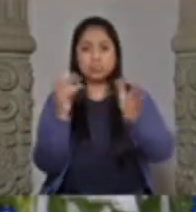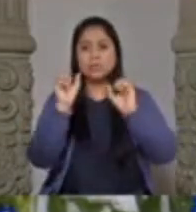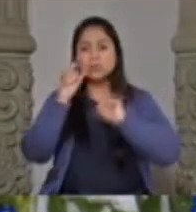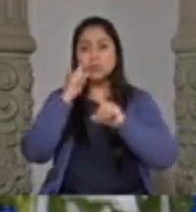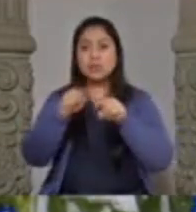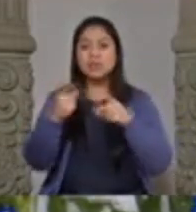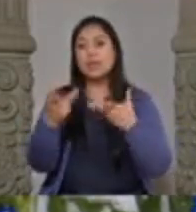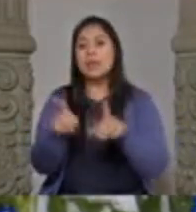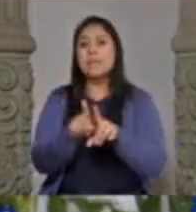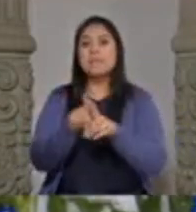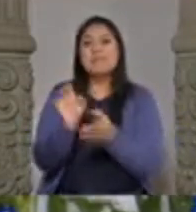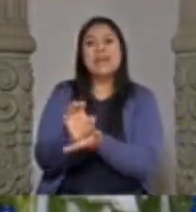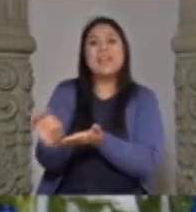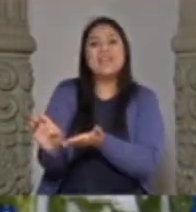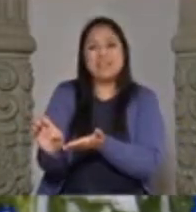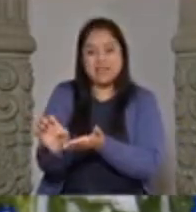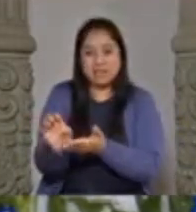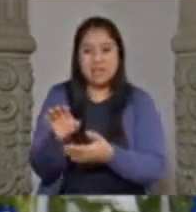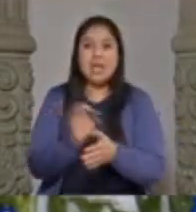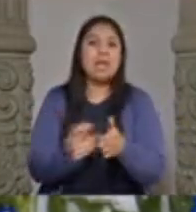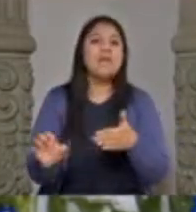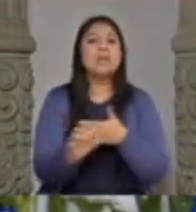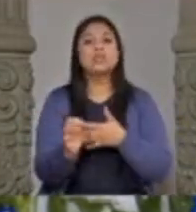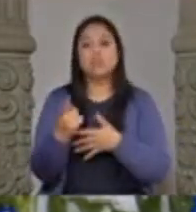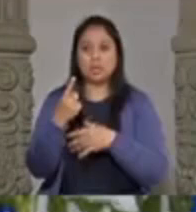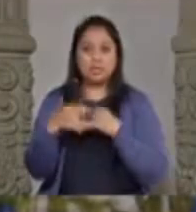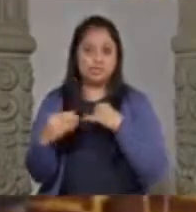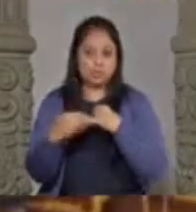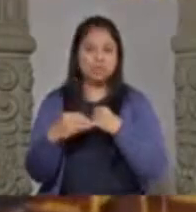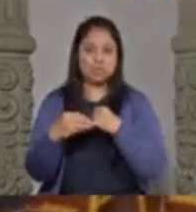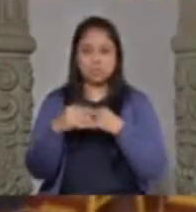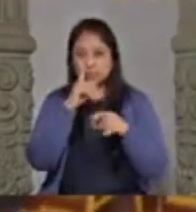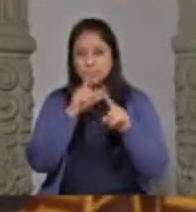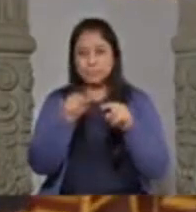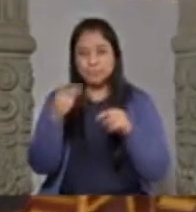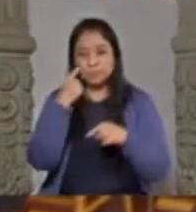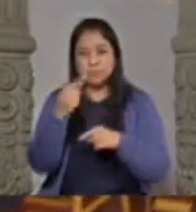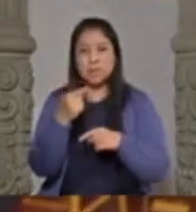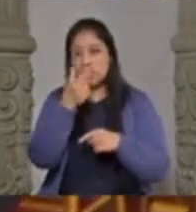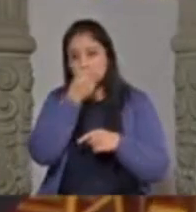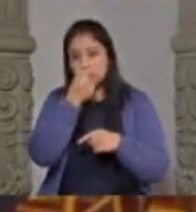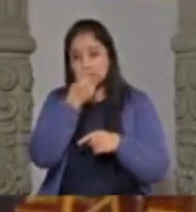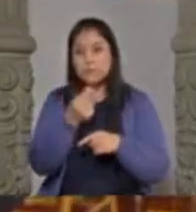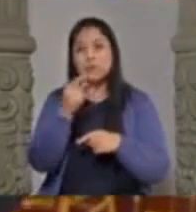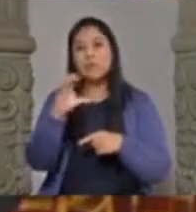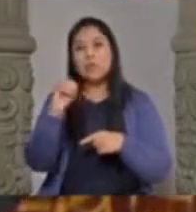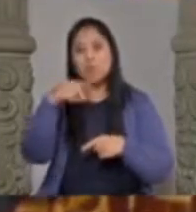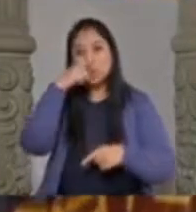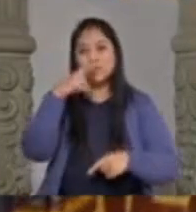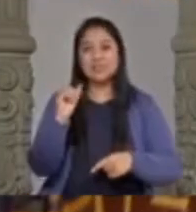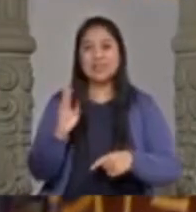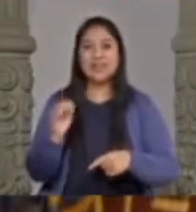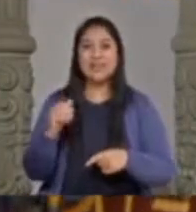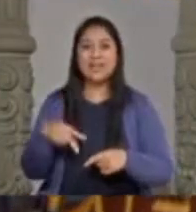de evitar la evasión de los impuestos y el contrabando. Las tareas son muchas, no